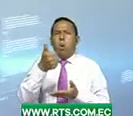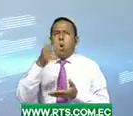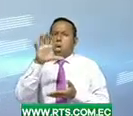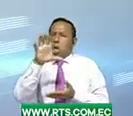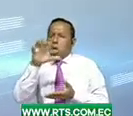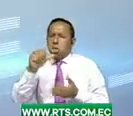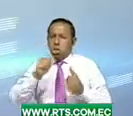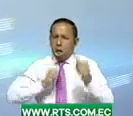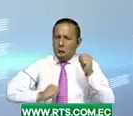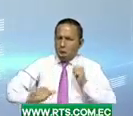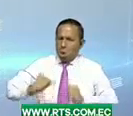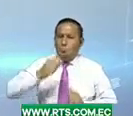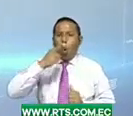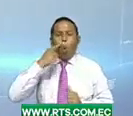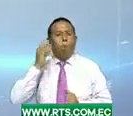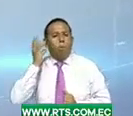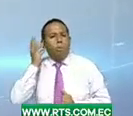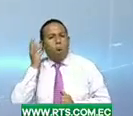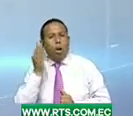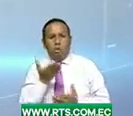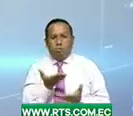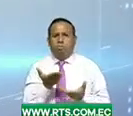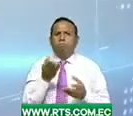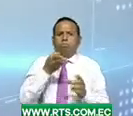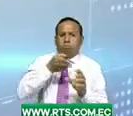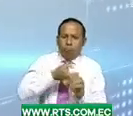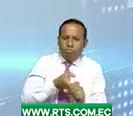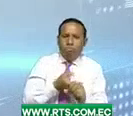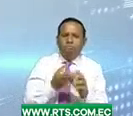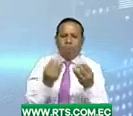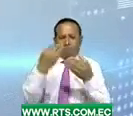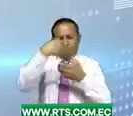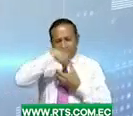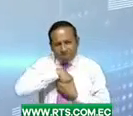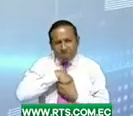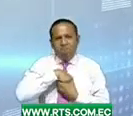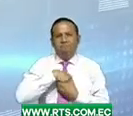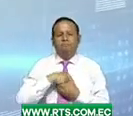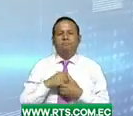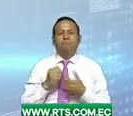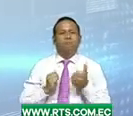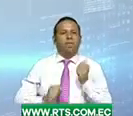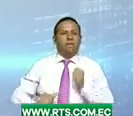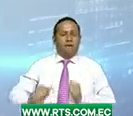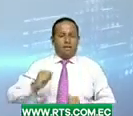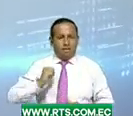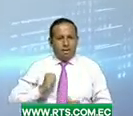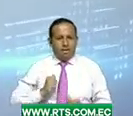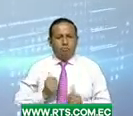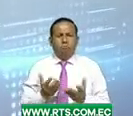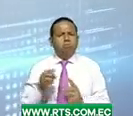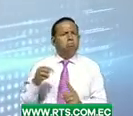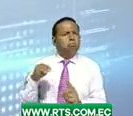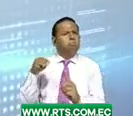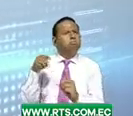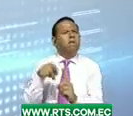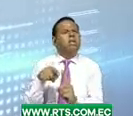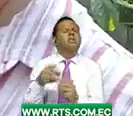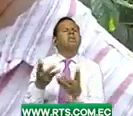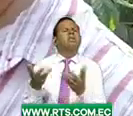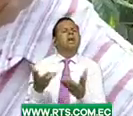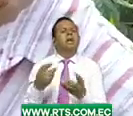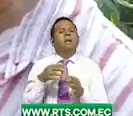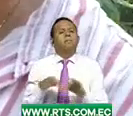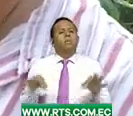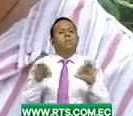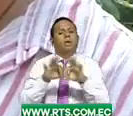y realmente ellos se han involucrado en el personaje. El mensaje, sobre todo, es que es de unir cada vez más a